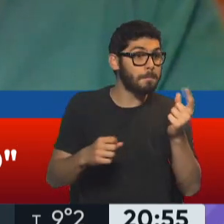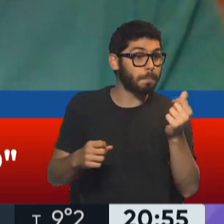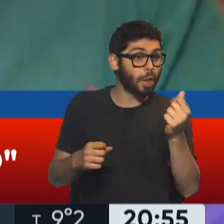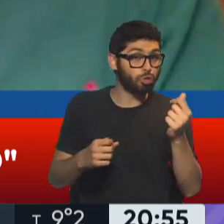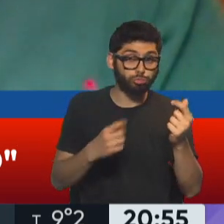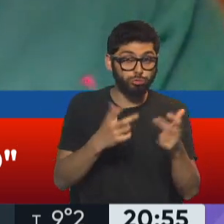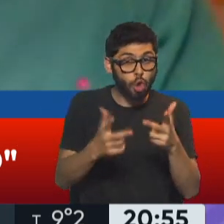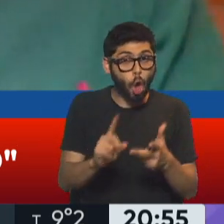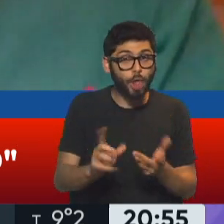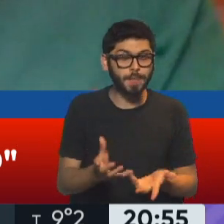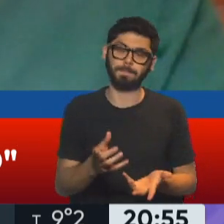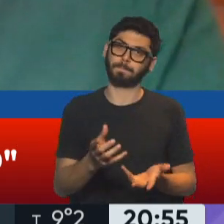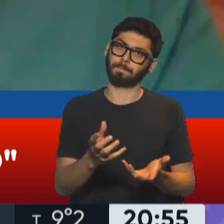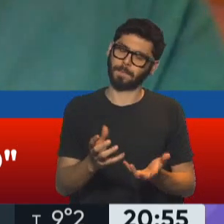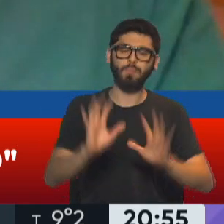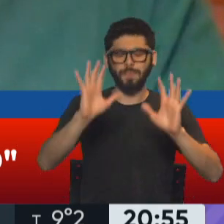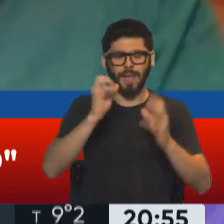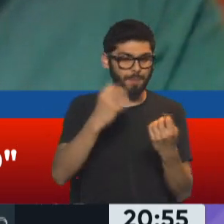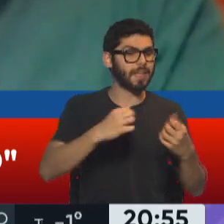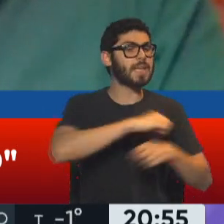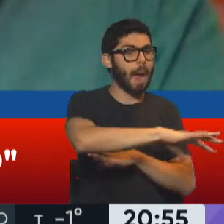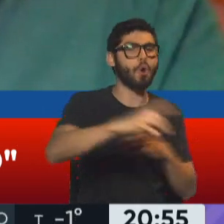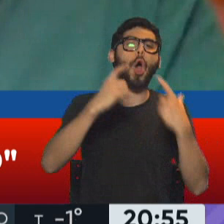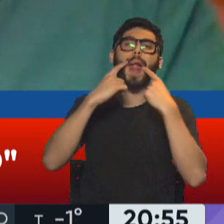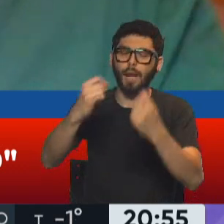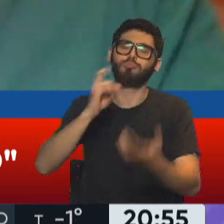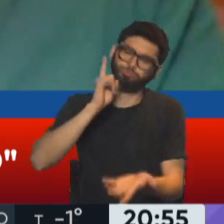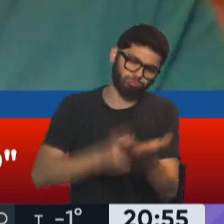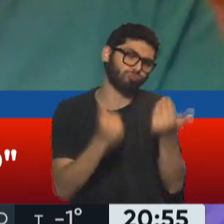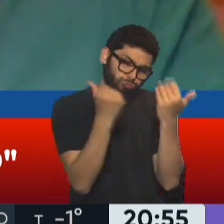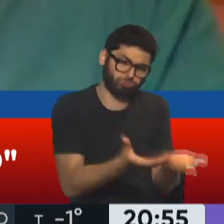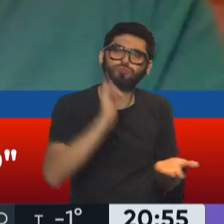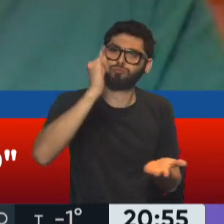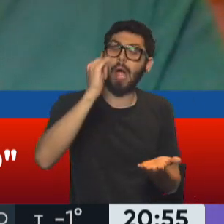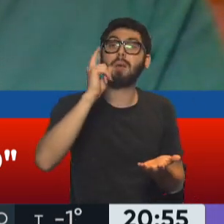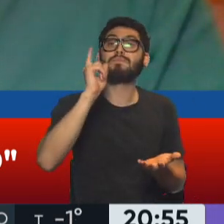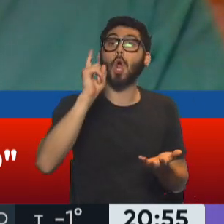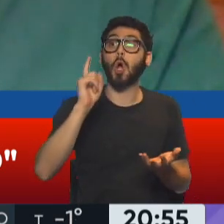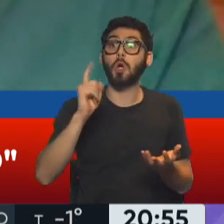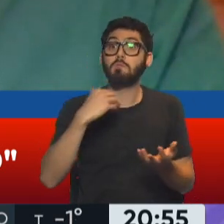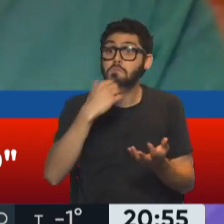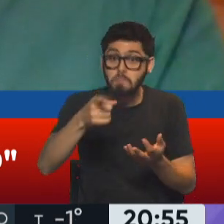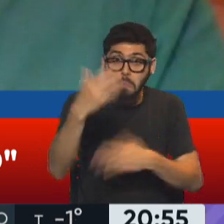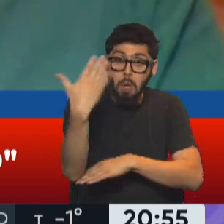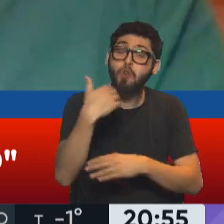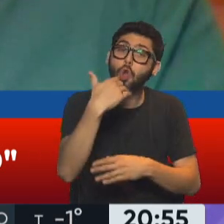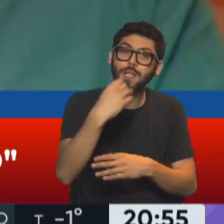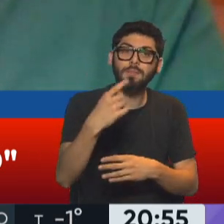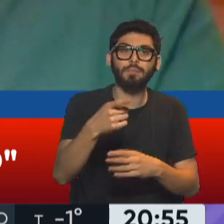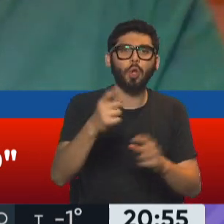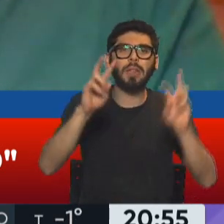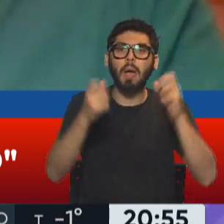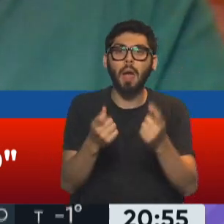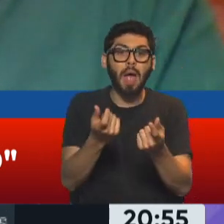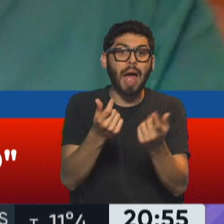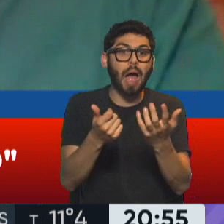anunciando una medida que tiene que ver, está bien, con un reclamo del campo, pero yo no escuché, díganme ustedes si estuvo el tema en la conferencia, no escuché nada con respecto